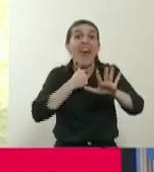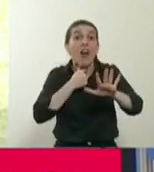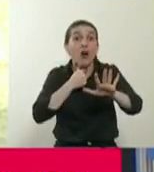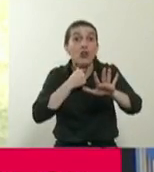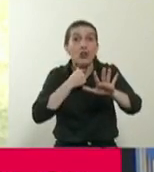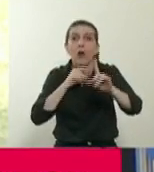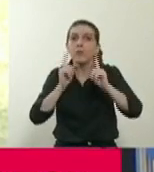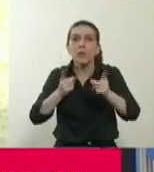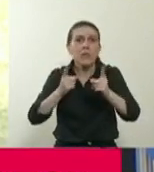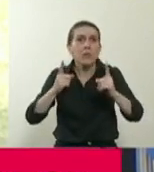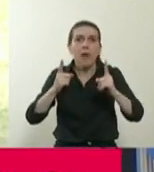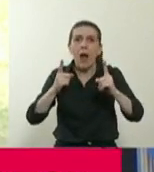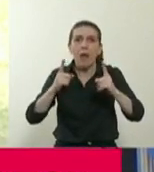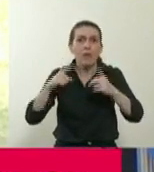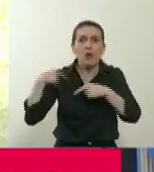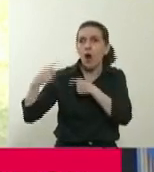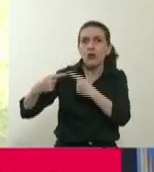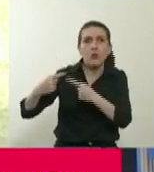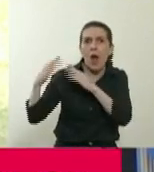están hoy.